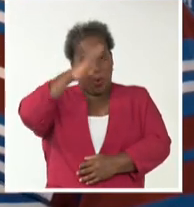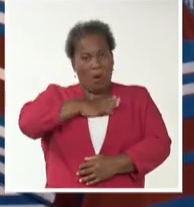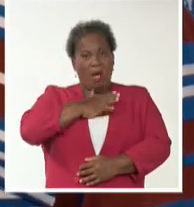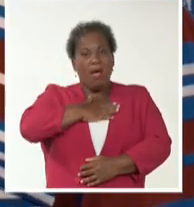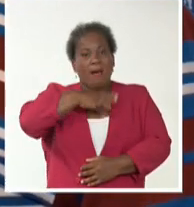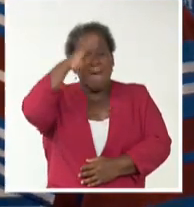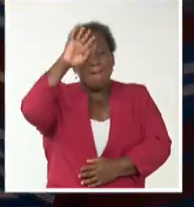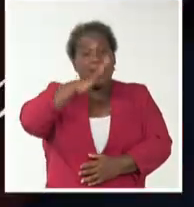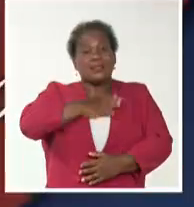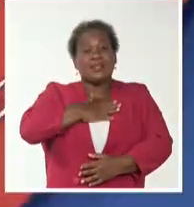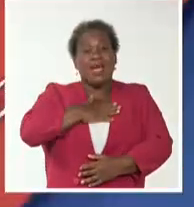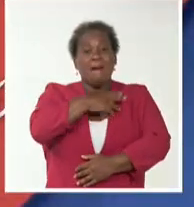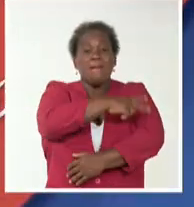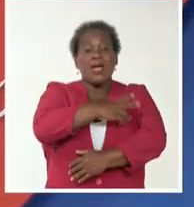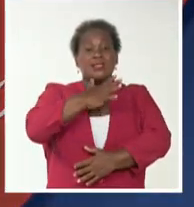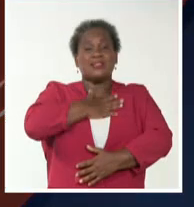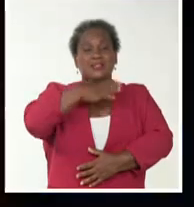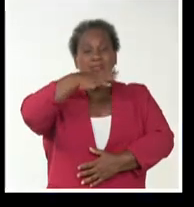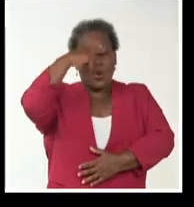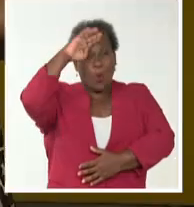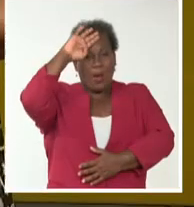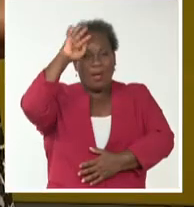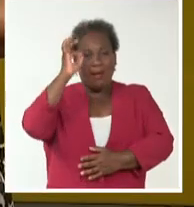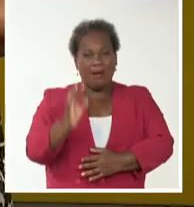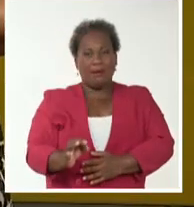patria, nuestro país.